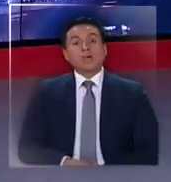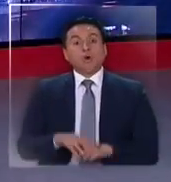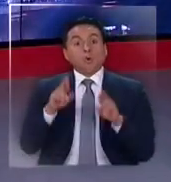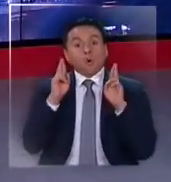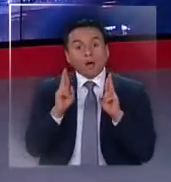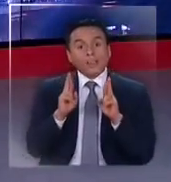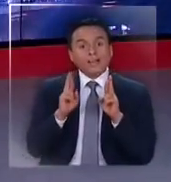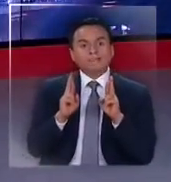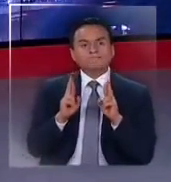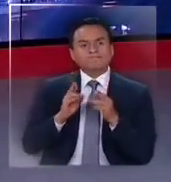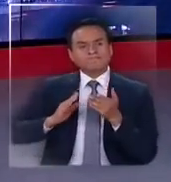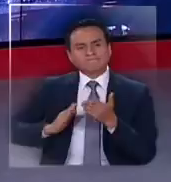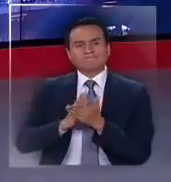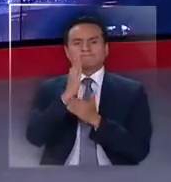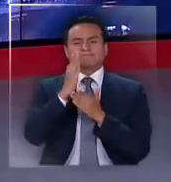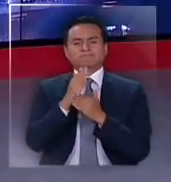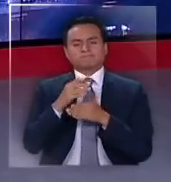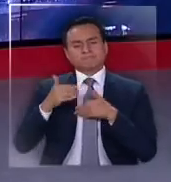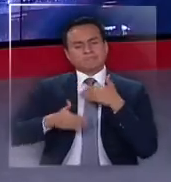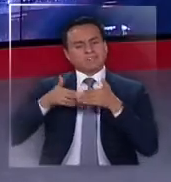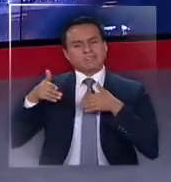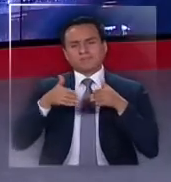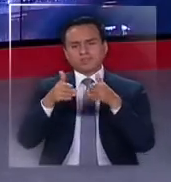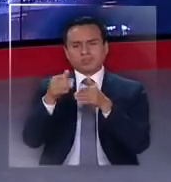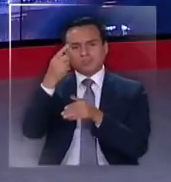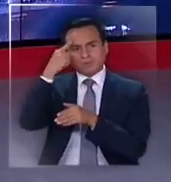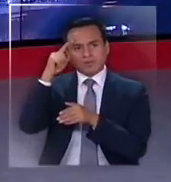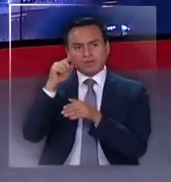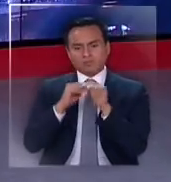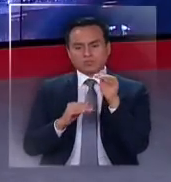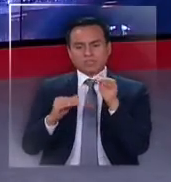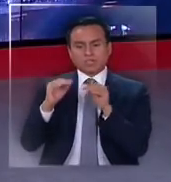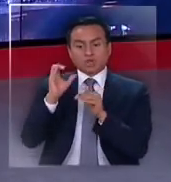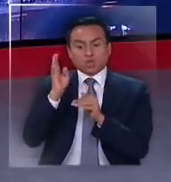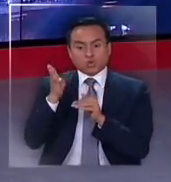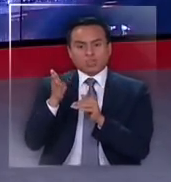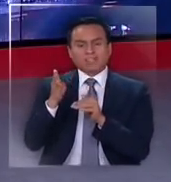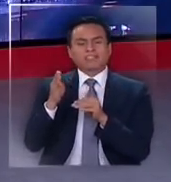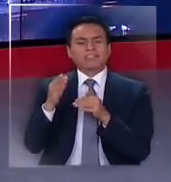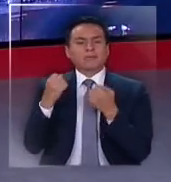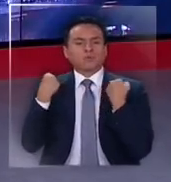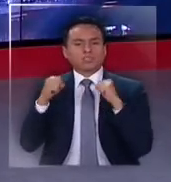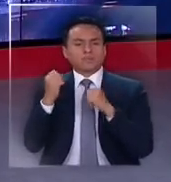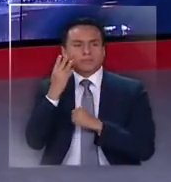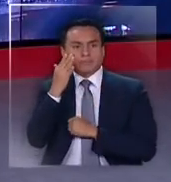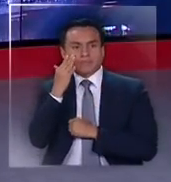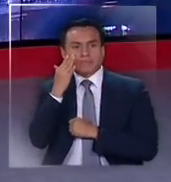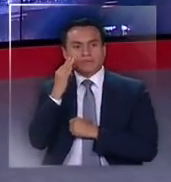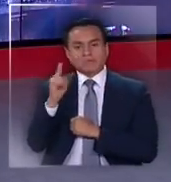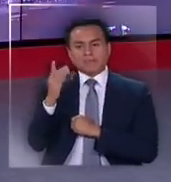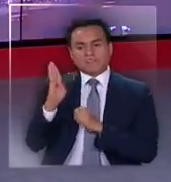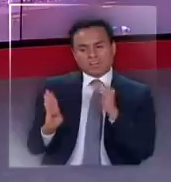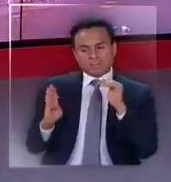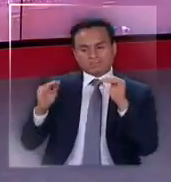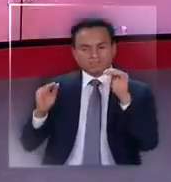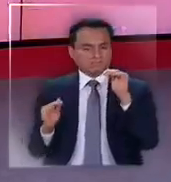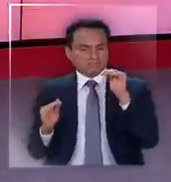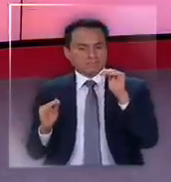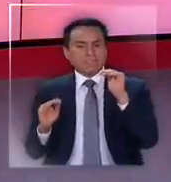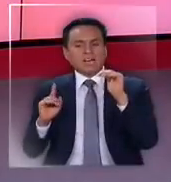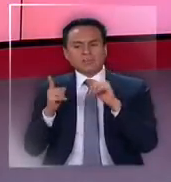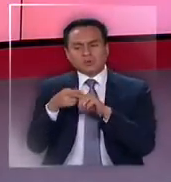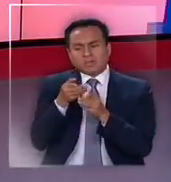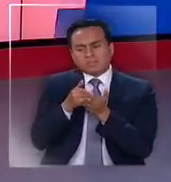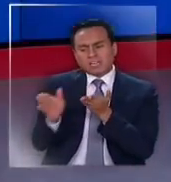Ojalá que sea el comienzo de un gran camino, pero tiene que remontar también con su club, Deportes Melipilla, que está colista en la primera B y recientemente